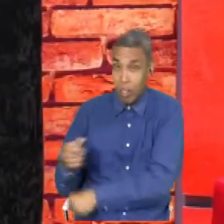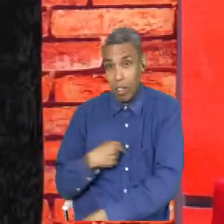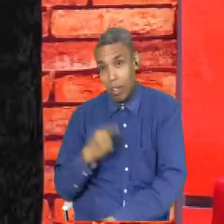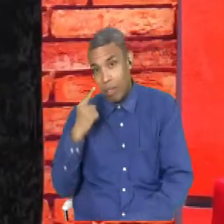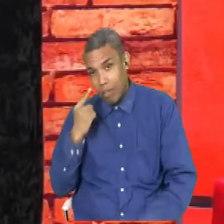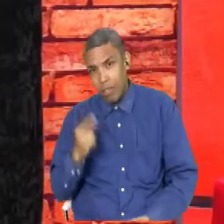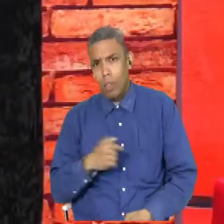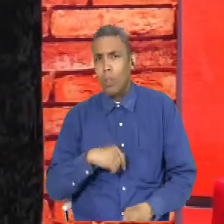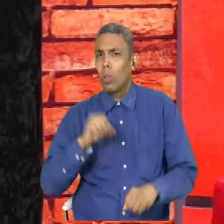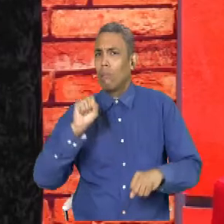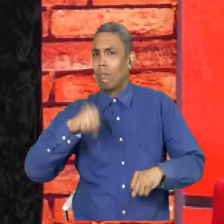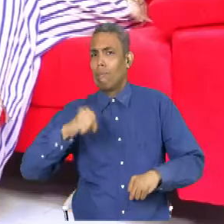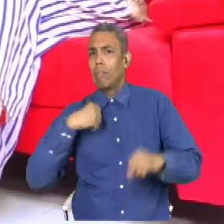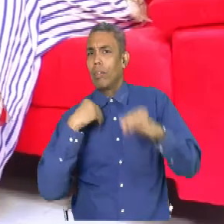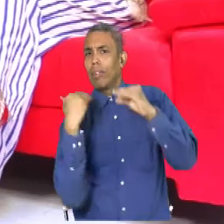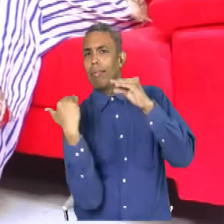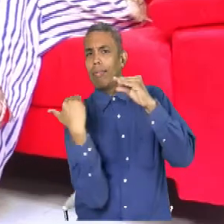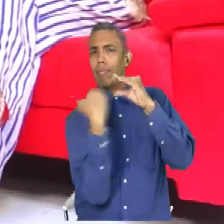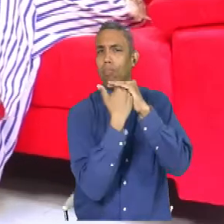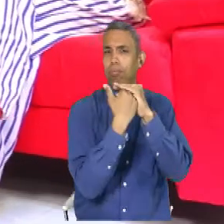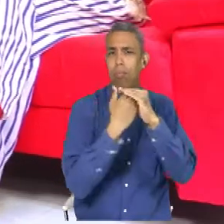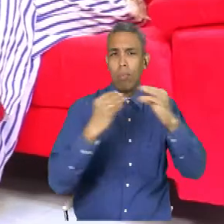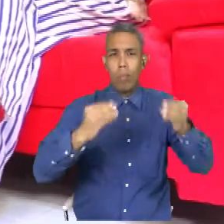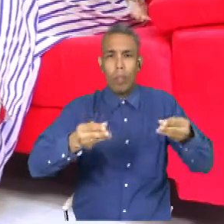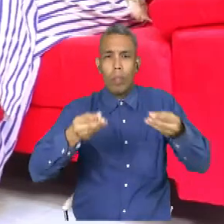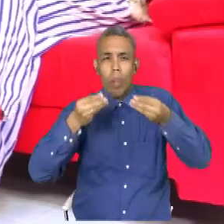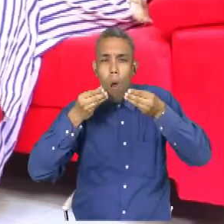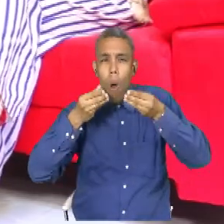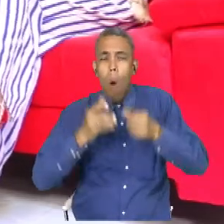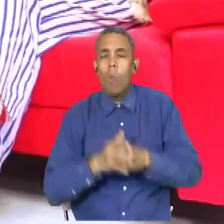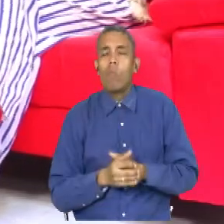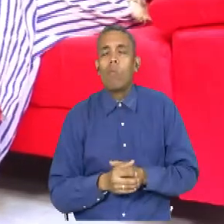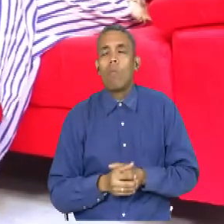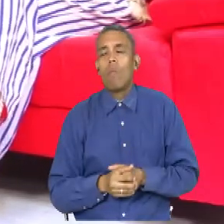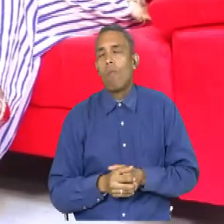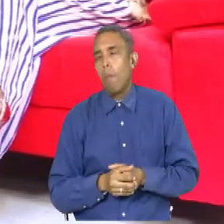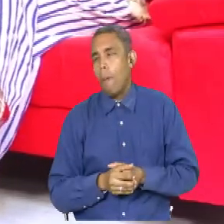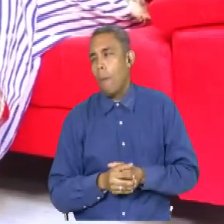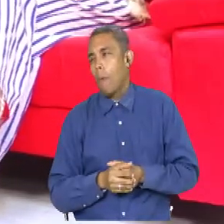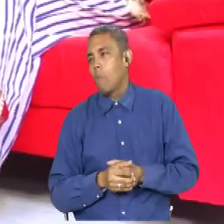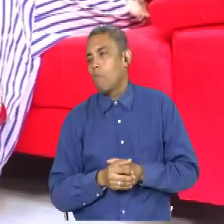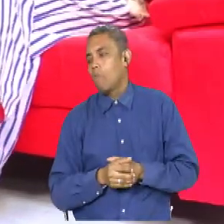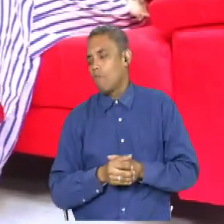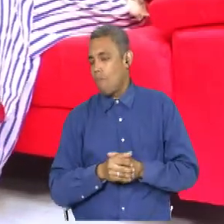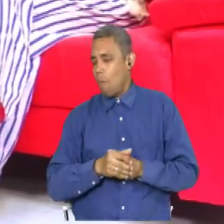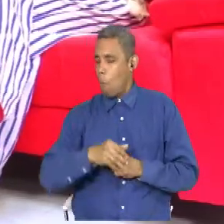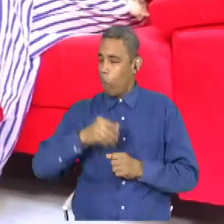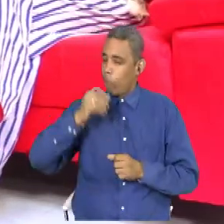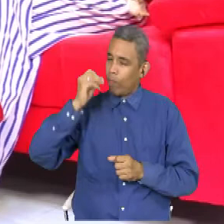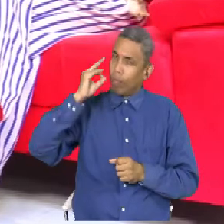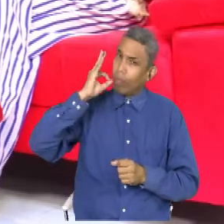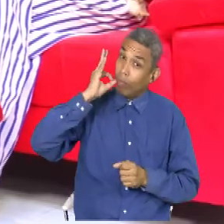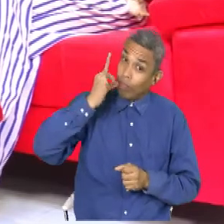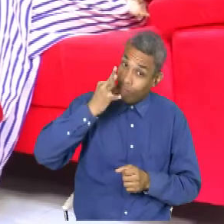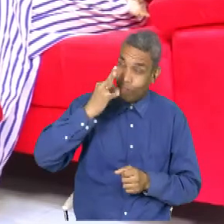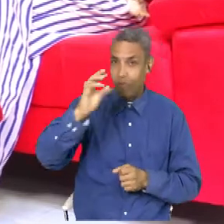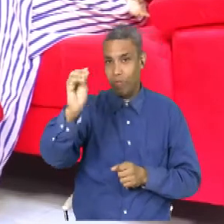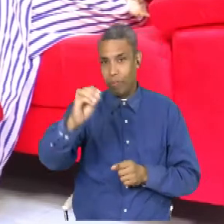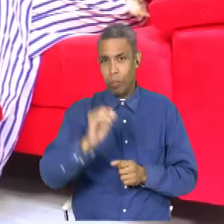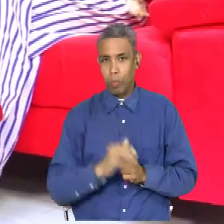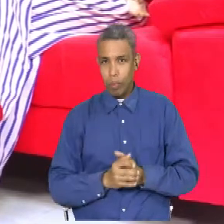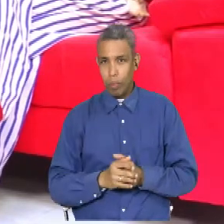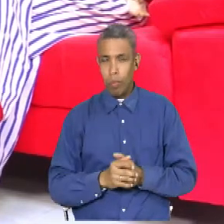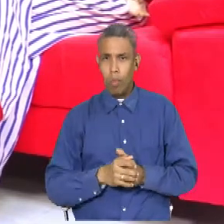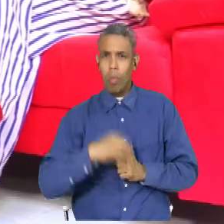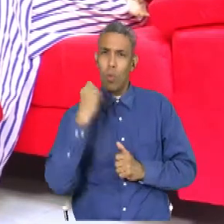espectacularmente delicioso. No, ¿para como ella lo describe, no? Aquí nos hace dar hambre otra tienen vez. Tienen que ir a comerse un sándwich, a tomarse un rico